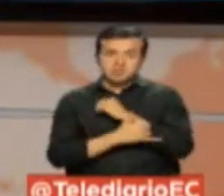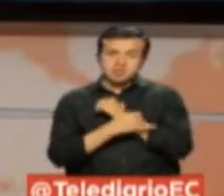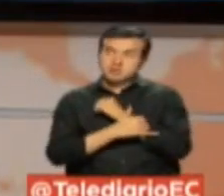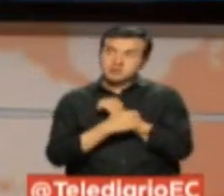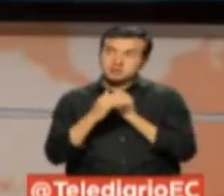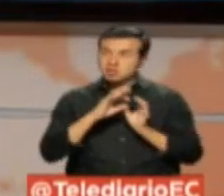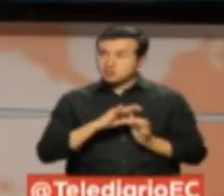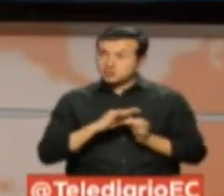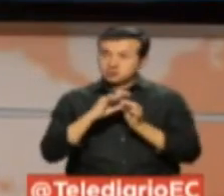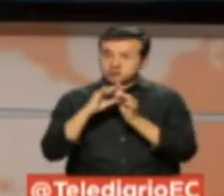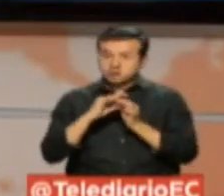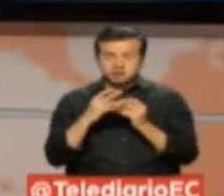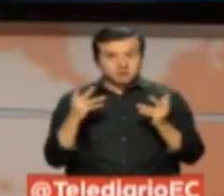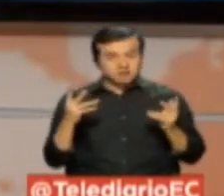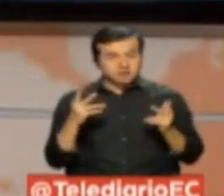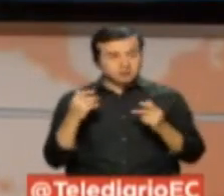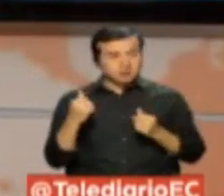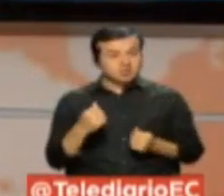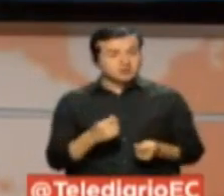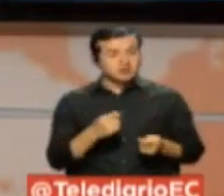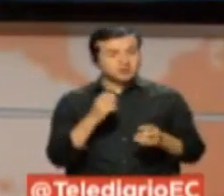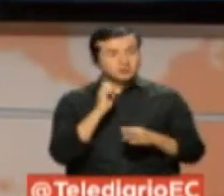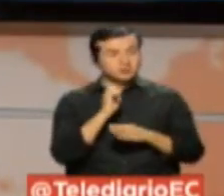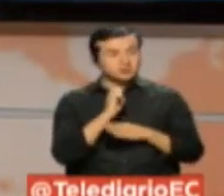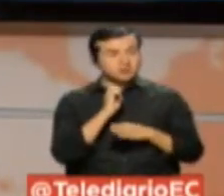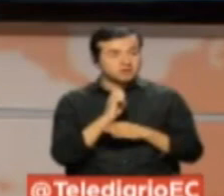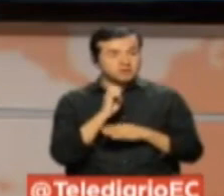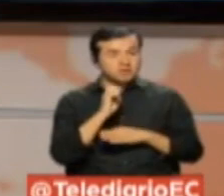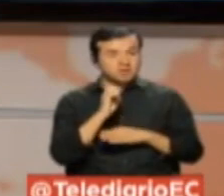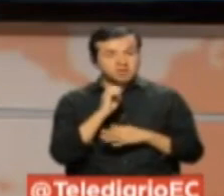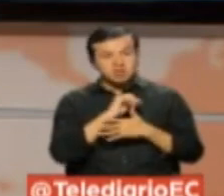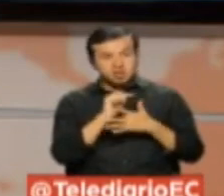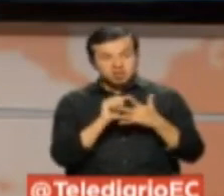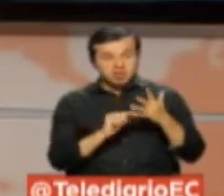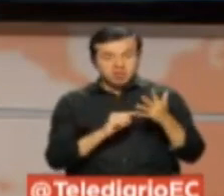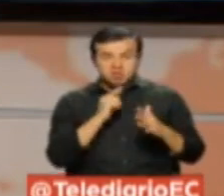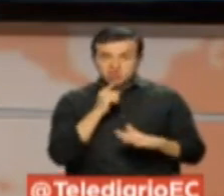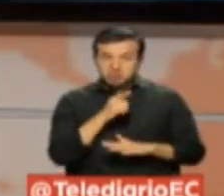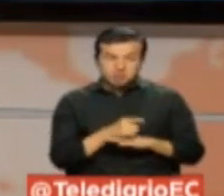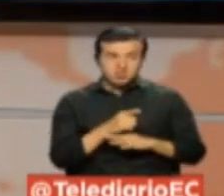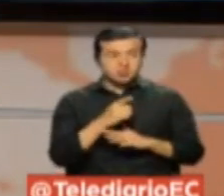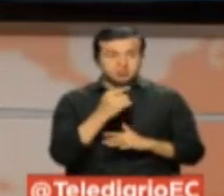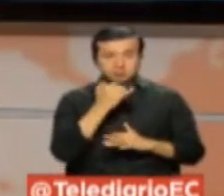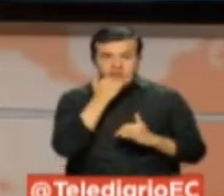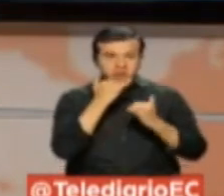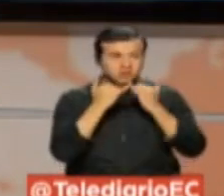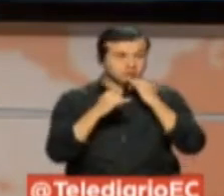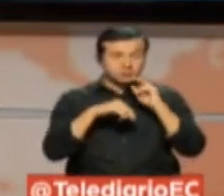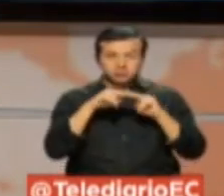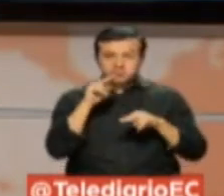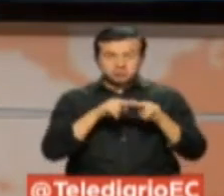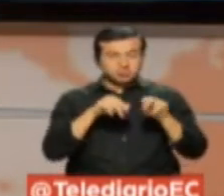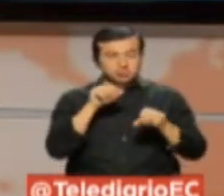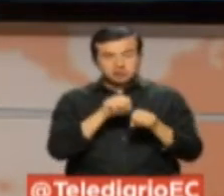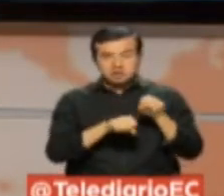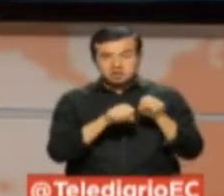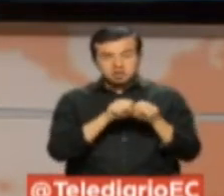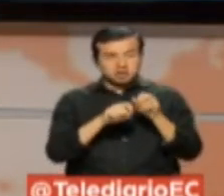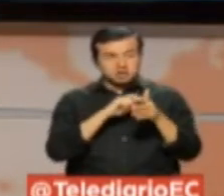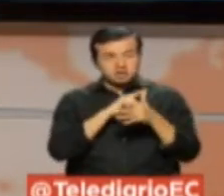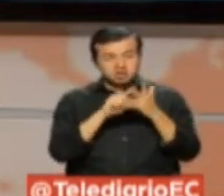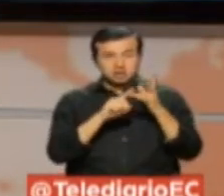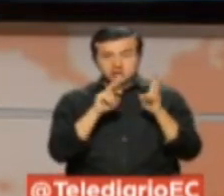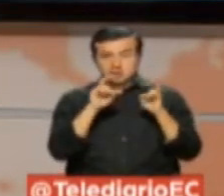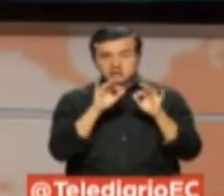este caso, que vengan a invertir en el país con ciertos condicionamientos y que nos dejen ciertas obras con temas de